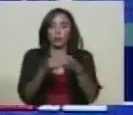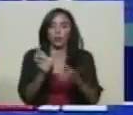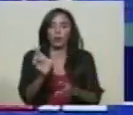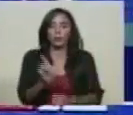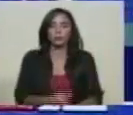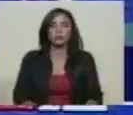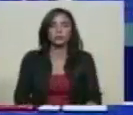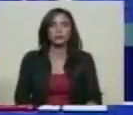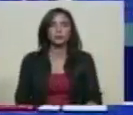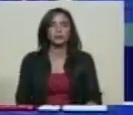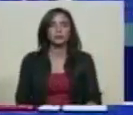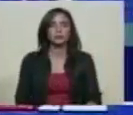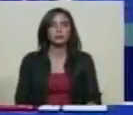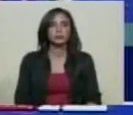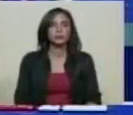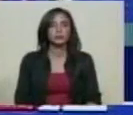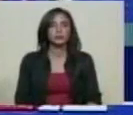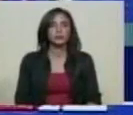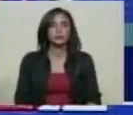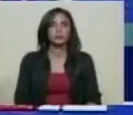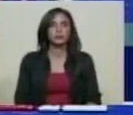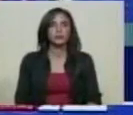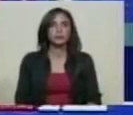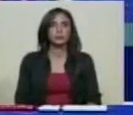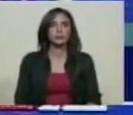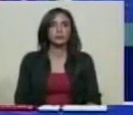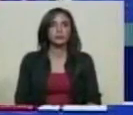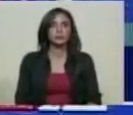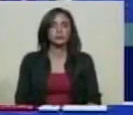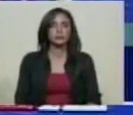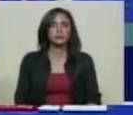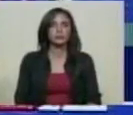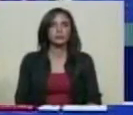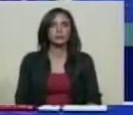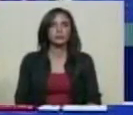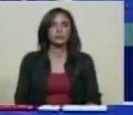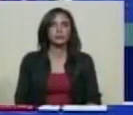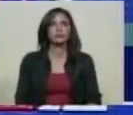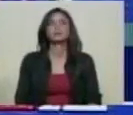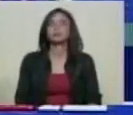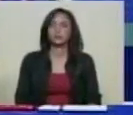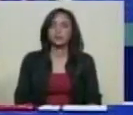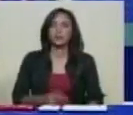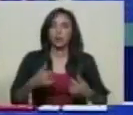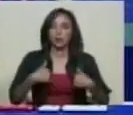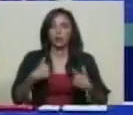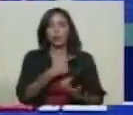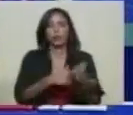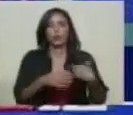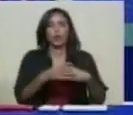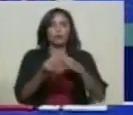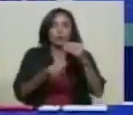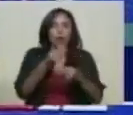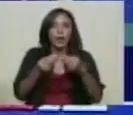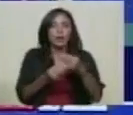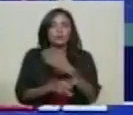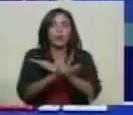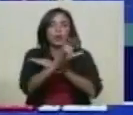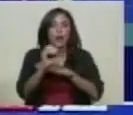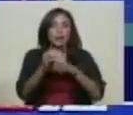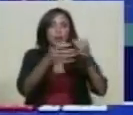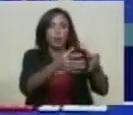del Partido y de la JPSUV, yo he conformado las tres instancias de dirección